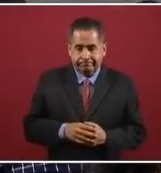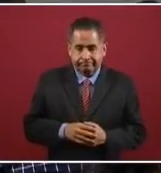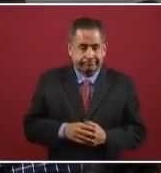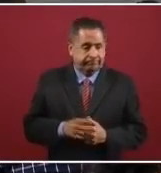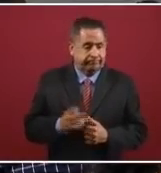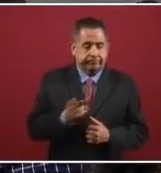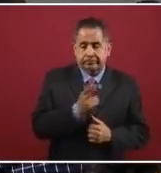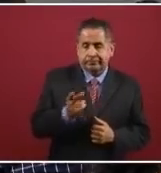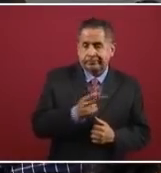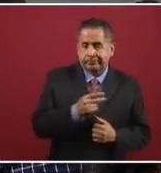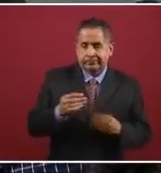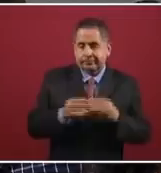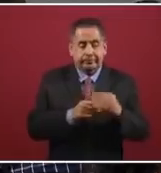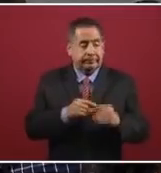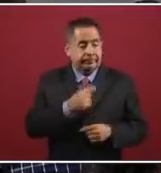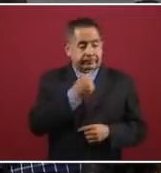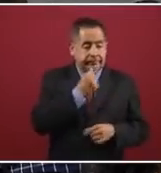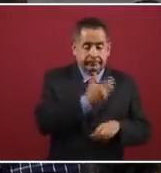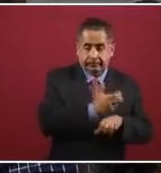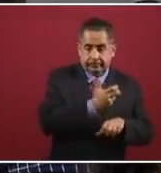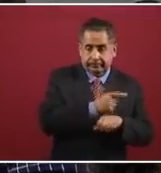los niños de Estados Unidos